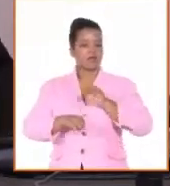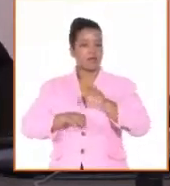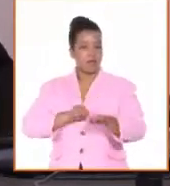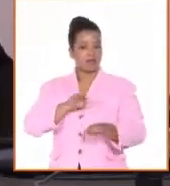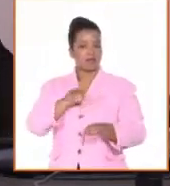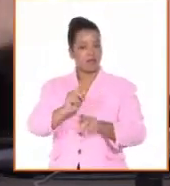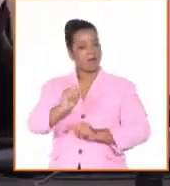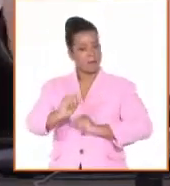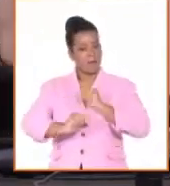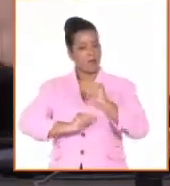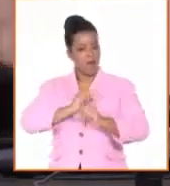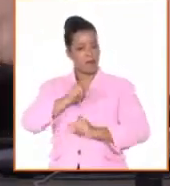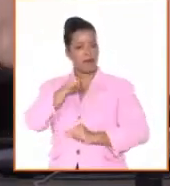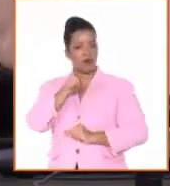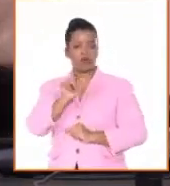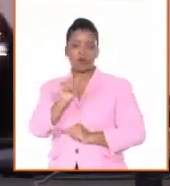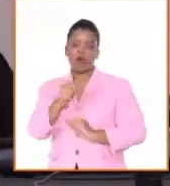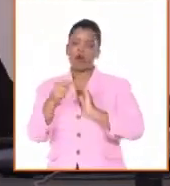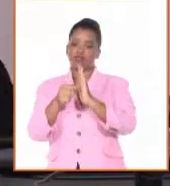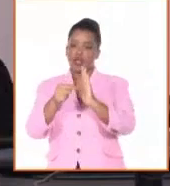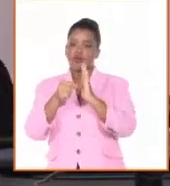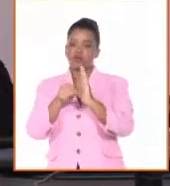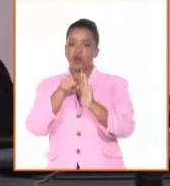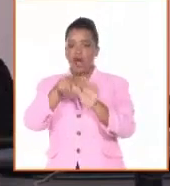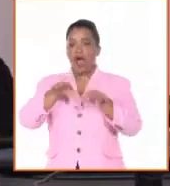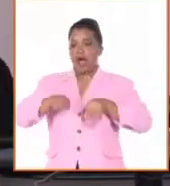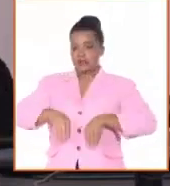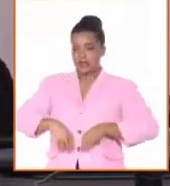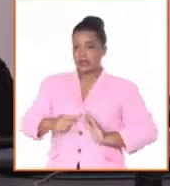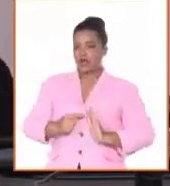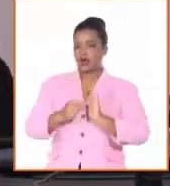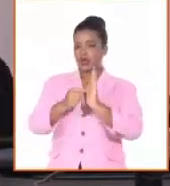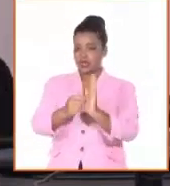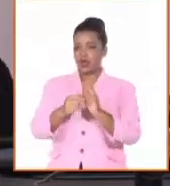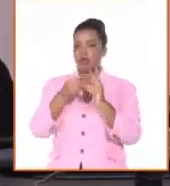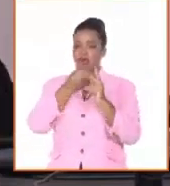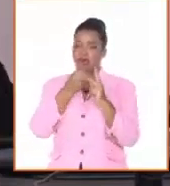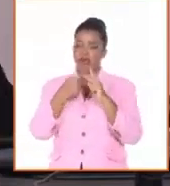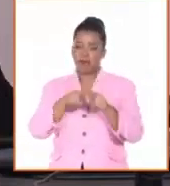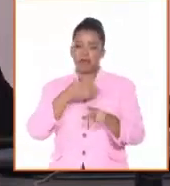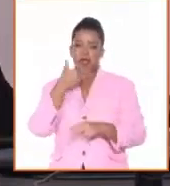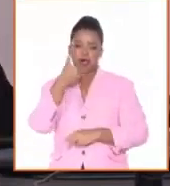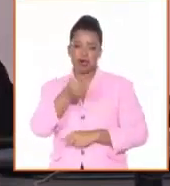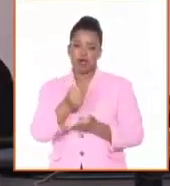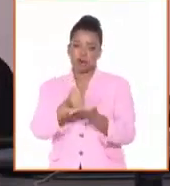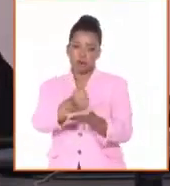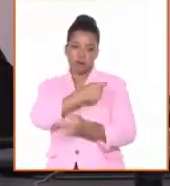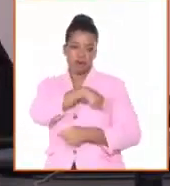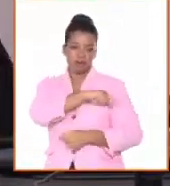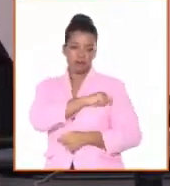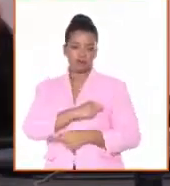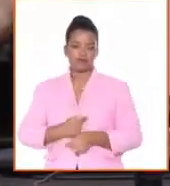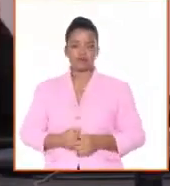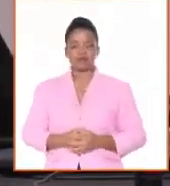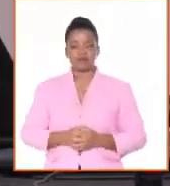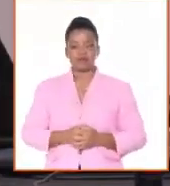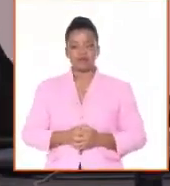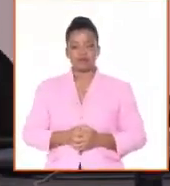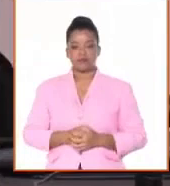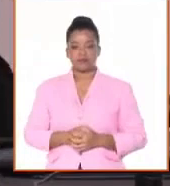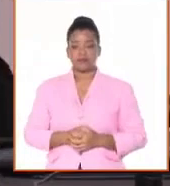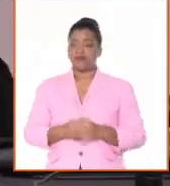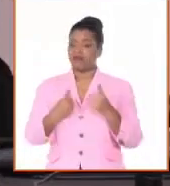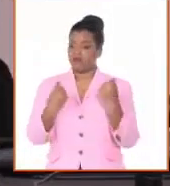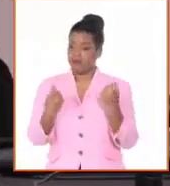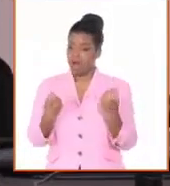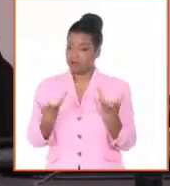puede sugerencia que se están teniendo en cuenta de Cara a la a la población Pero hay mucho por hacer